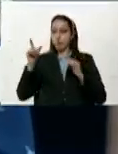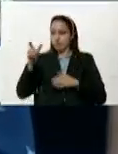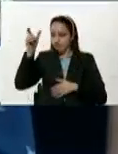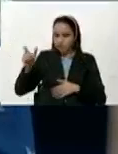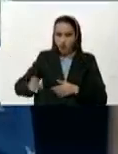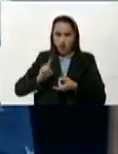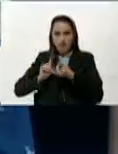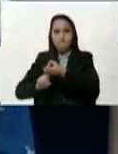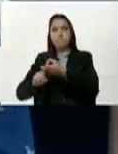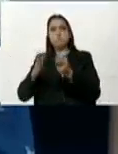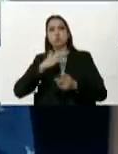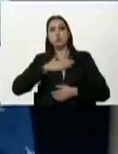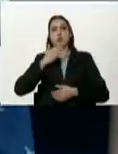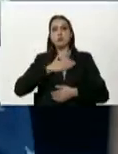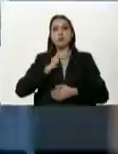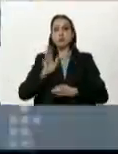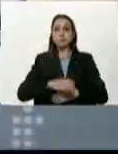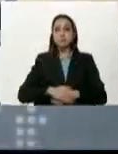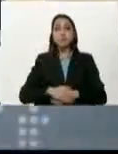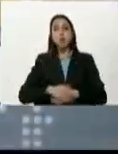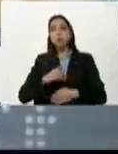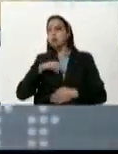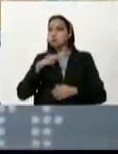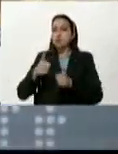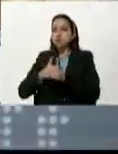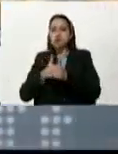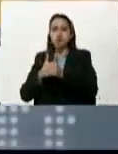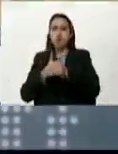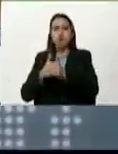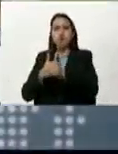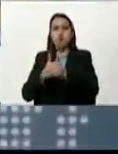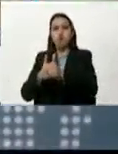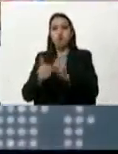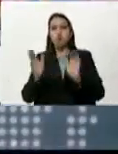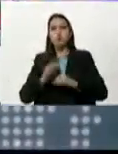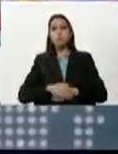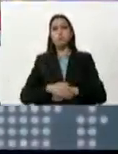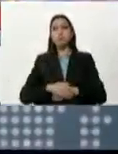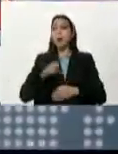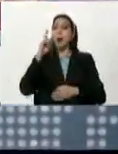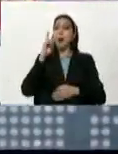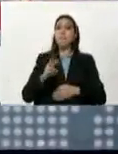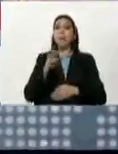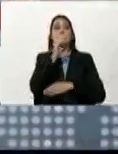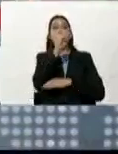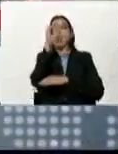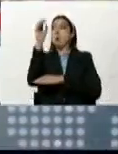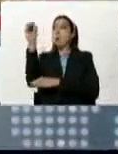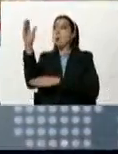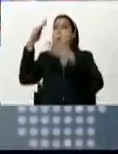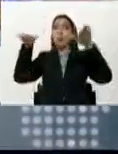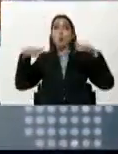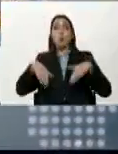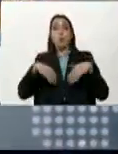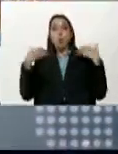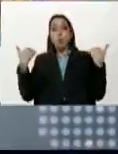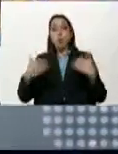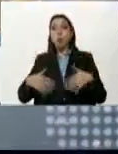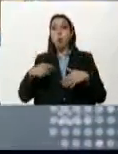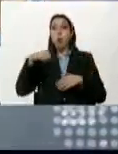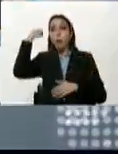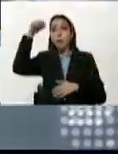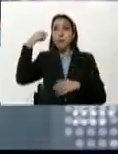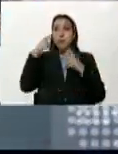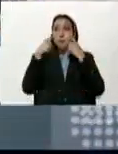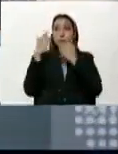está y vamos caminando y cuando uno ve las luces de navidad ahí está el vídeo mirad